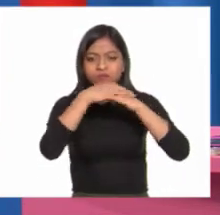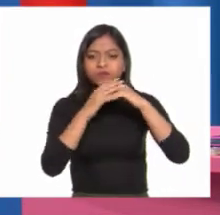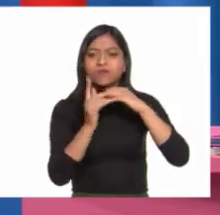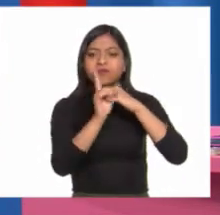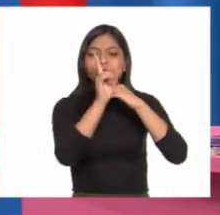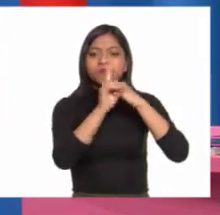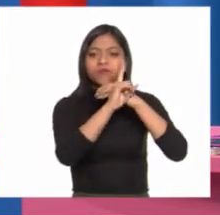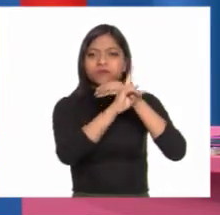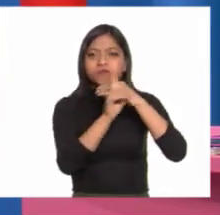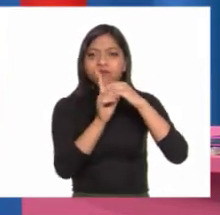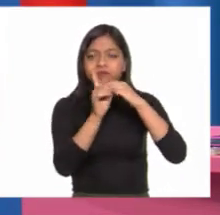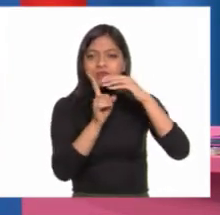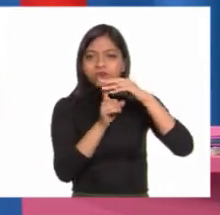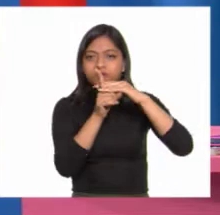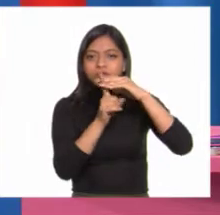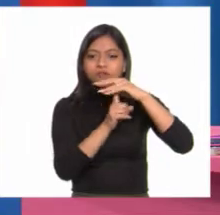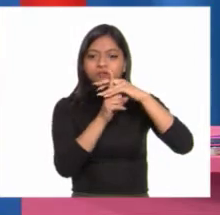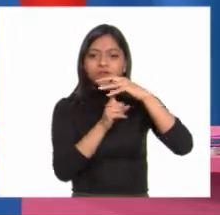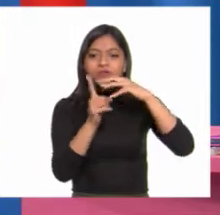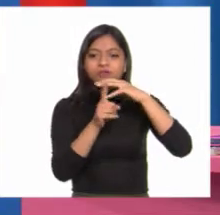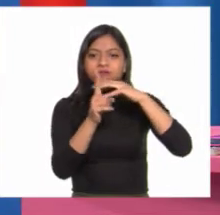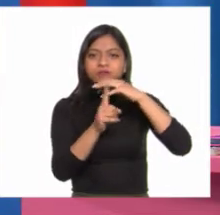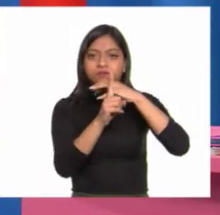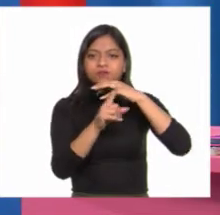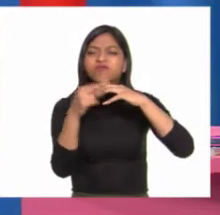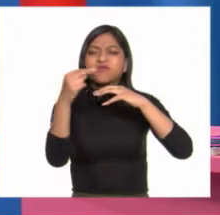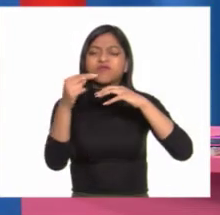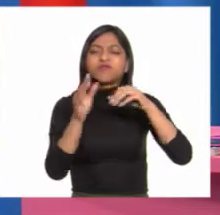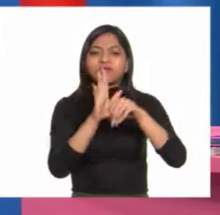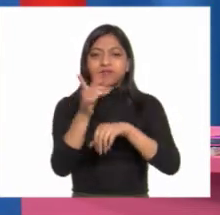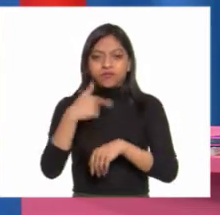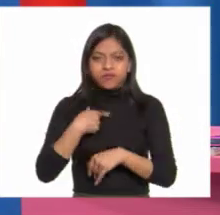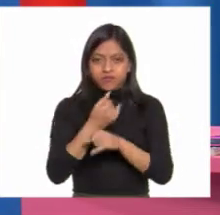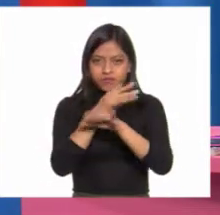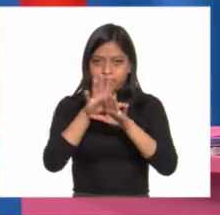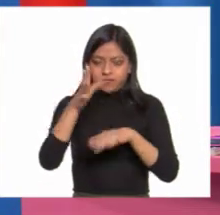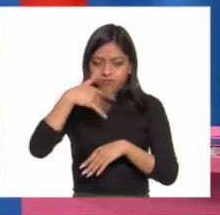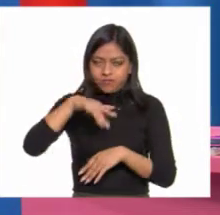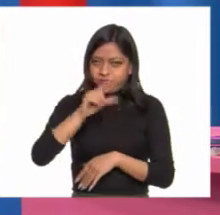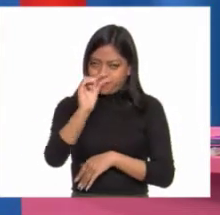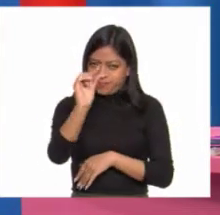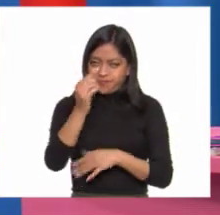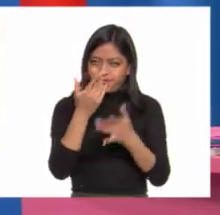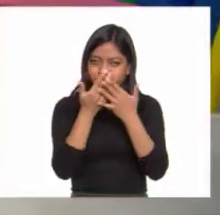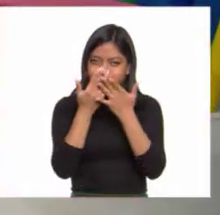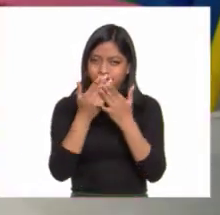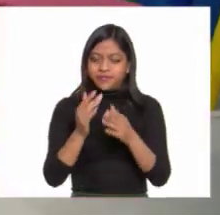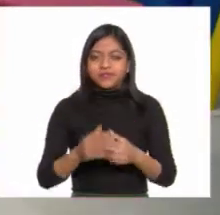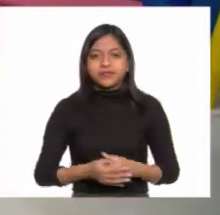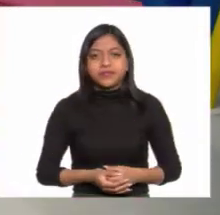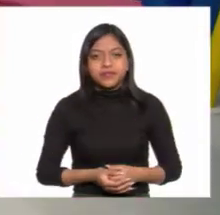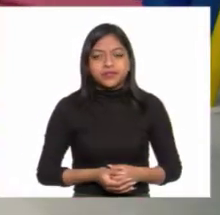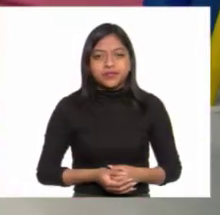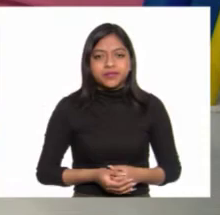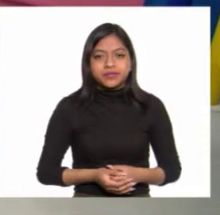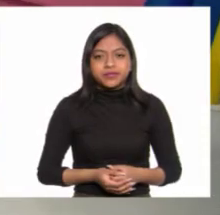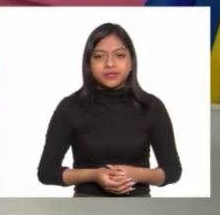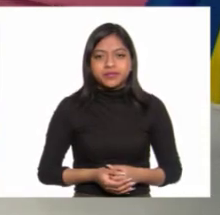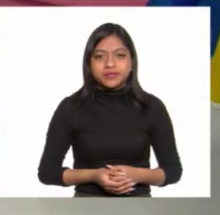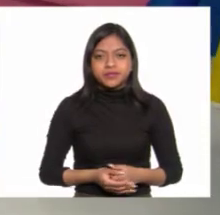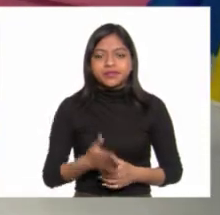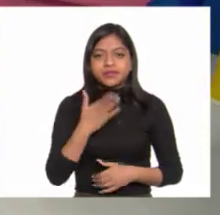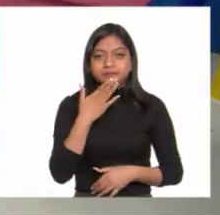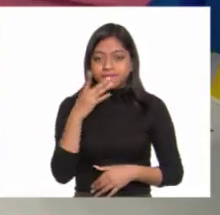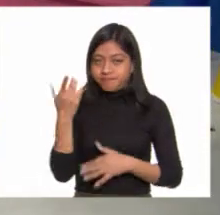ver, déjenme buscar en mi celular algo de información. Denme un segundito. Muy bien. Pues mientras lo